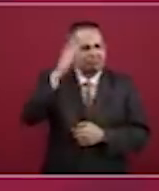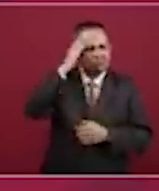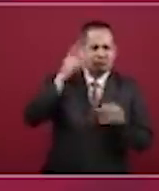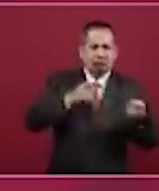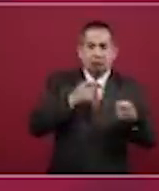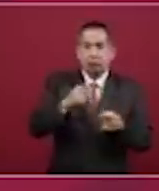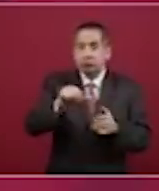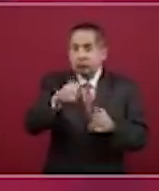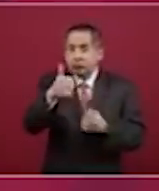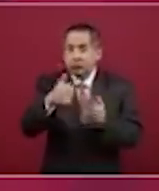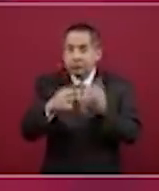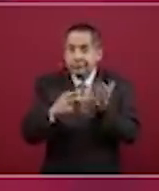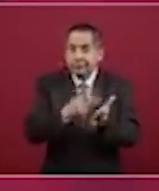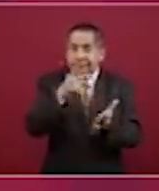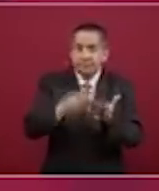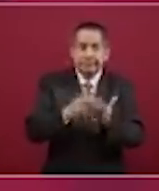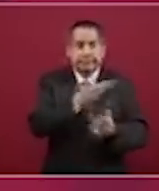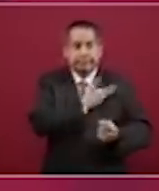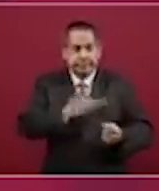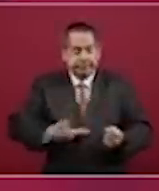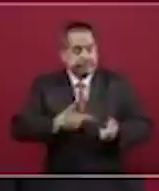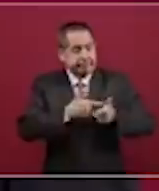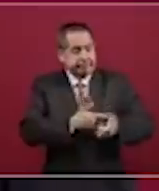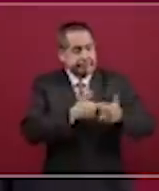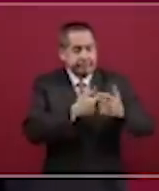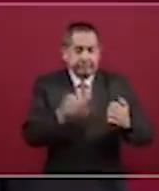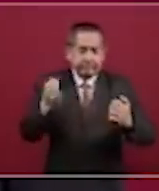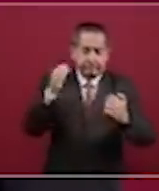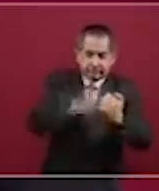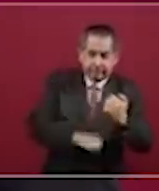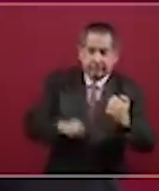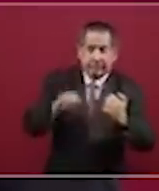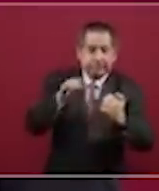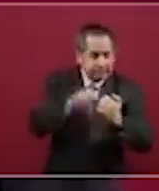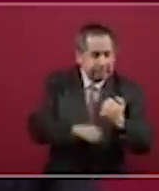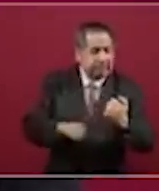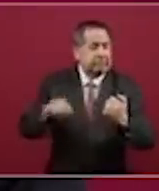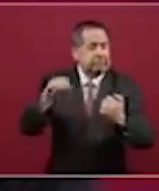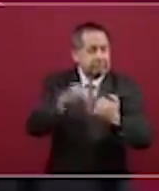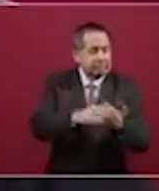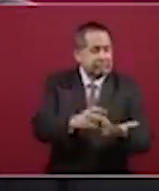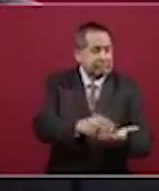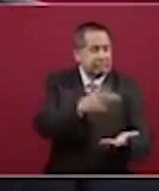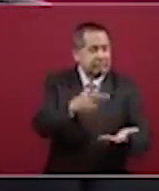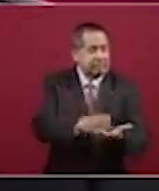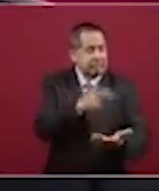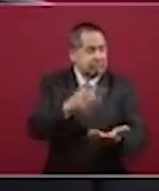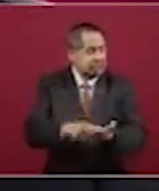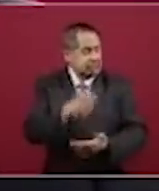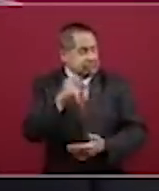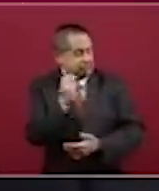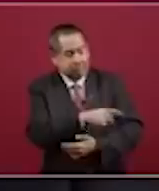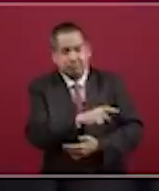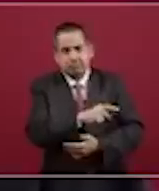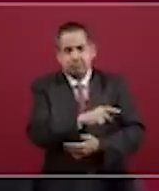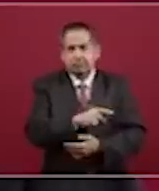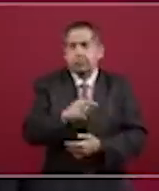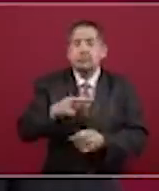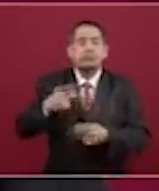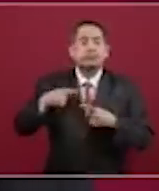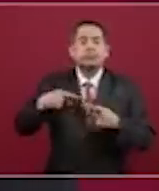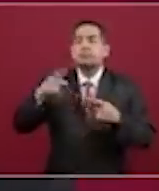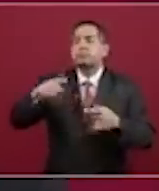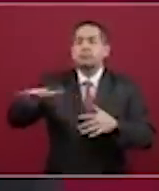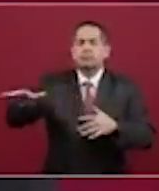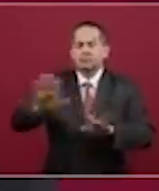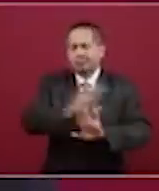fue 11 veces presidente de México y engañó una y otra vez hasta que la gente dijo, se